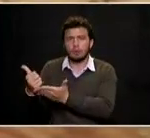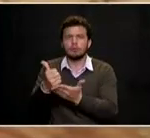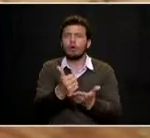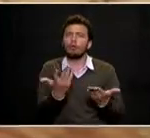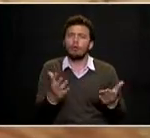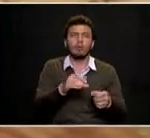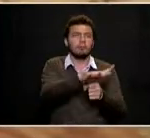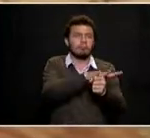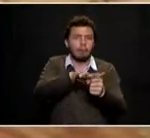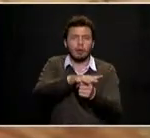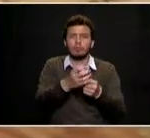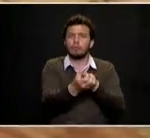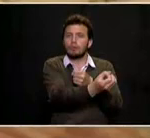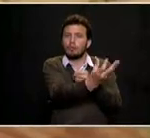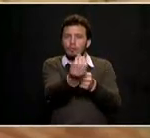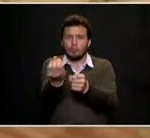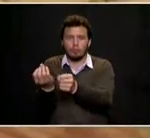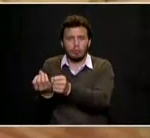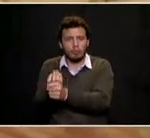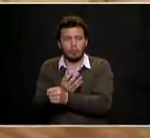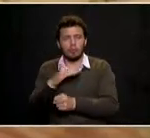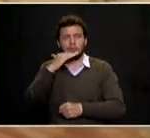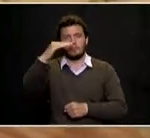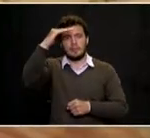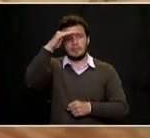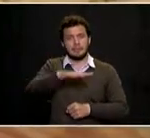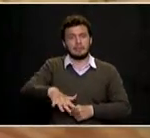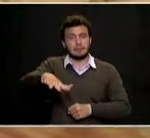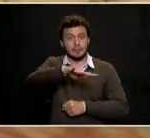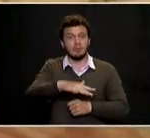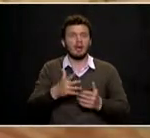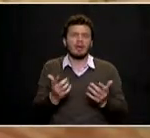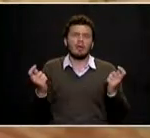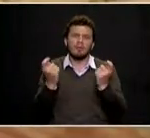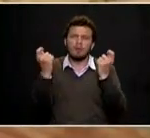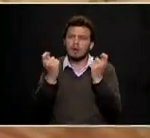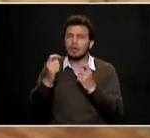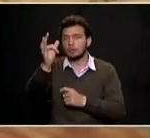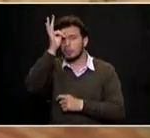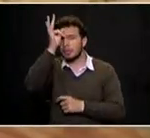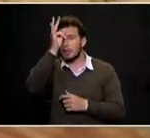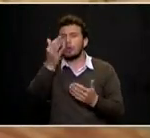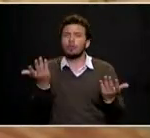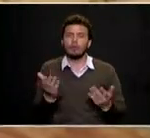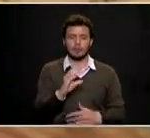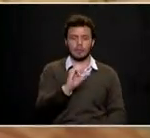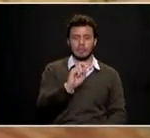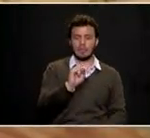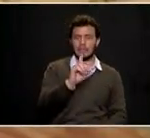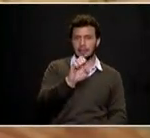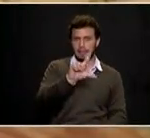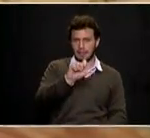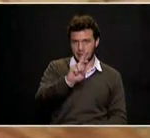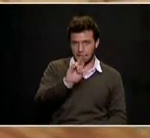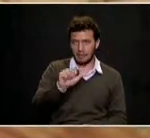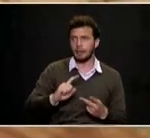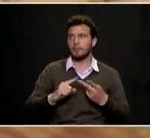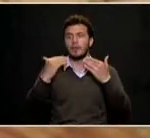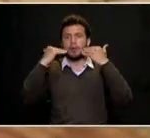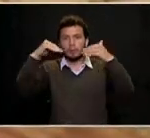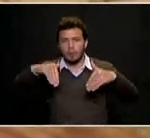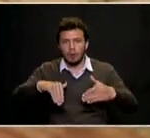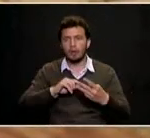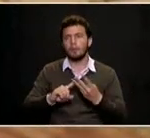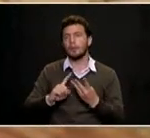de nuestro territorio porque la oferta hospitalaria está hoy concentrada en la candelaria el poblado y laureles pero la mayoría de la gente no vive